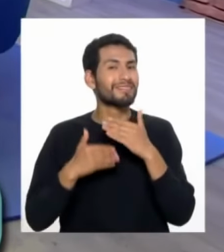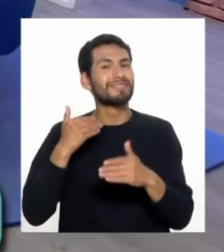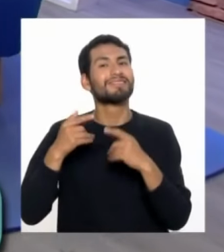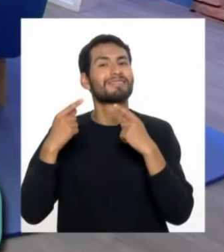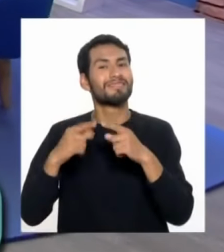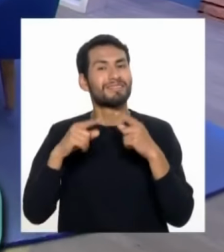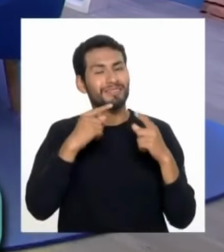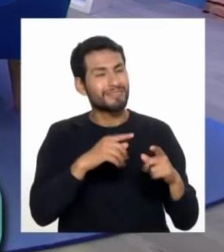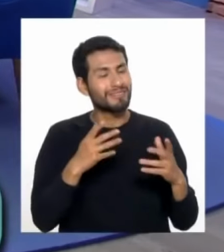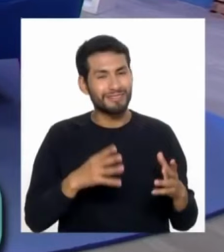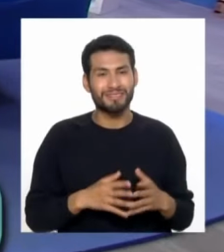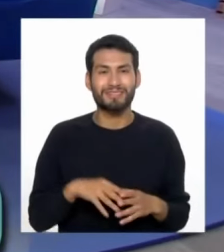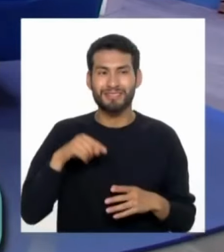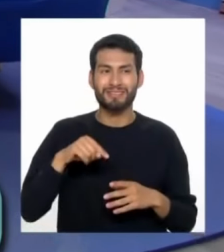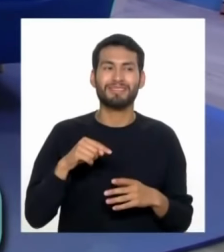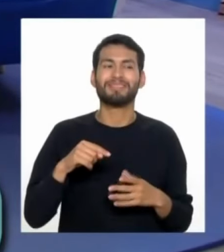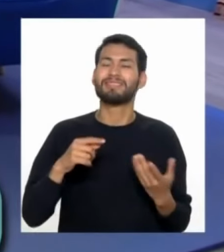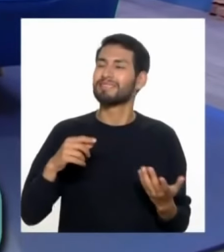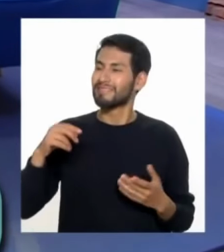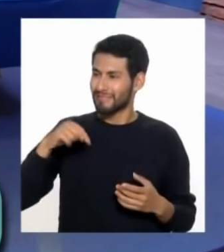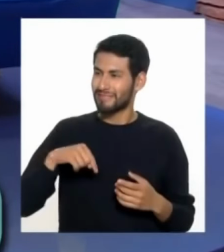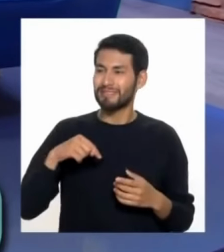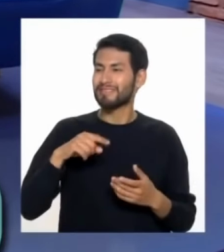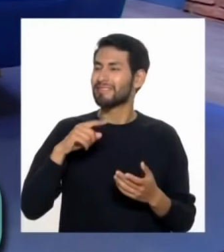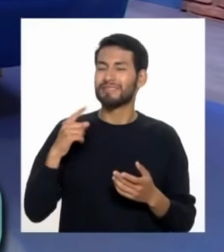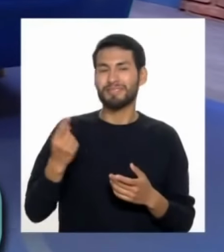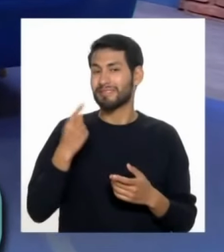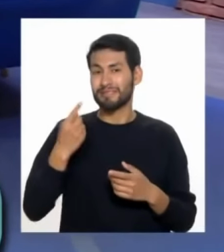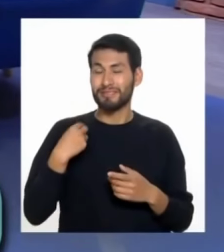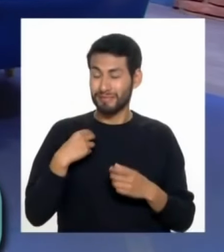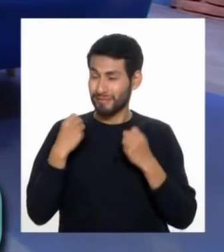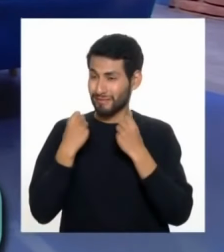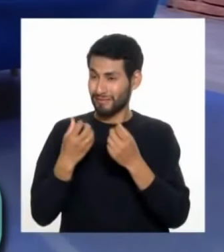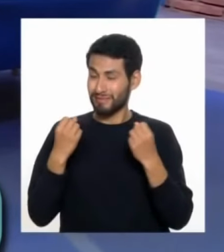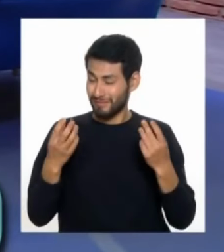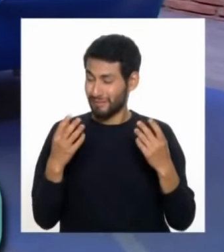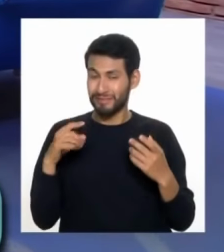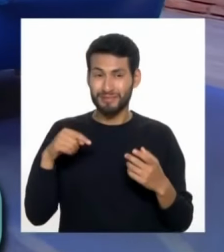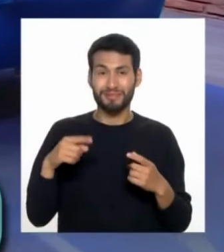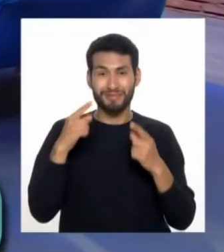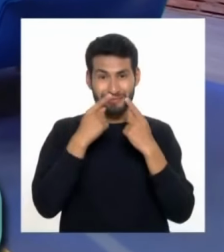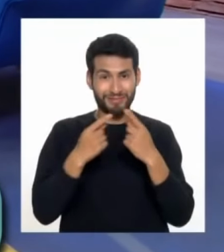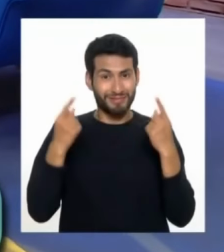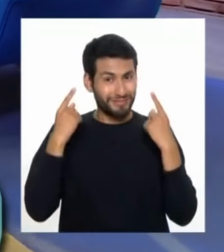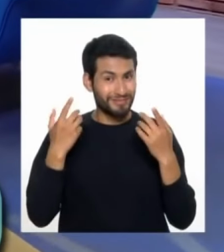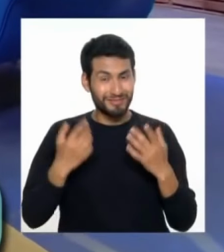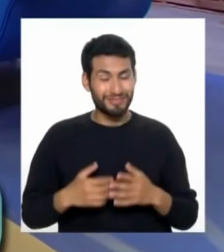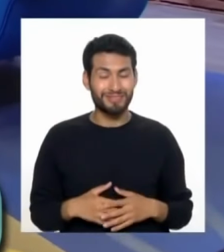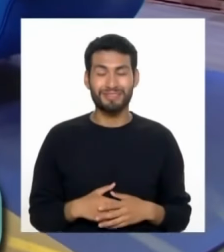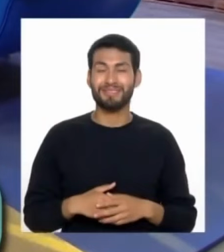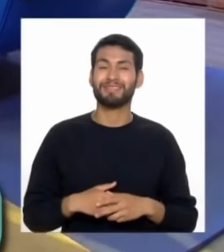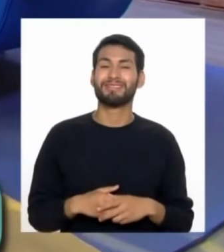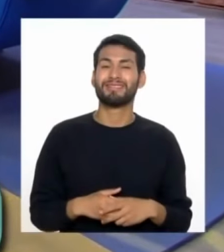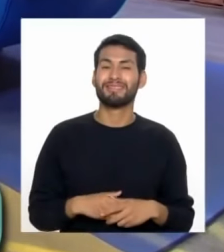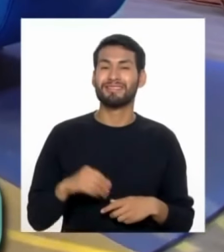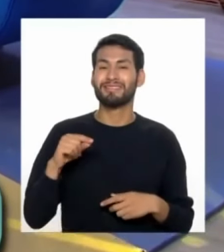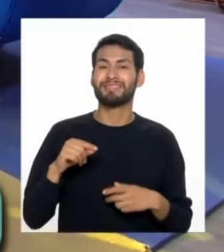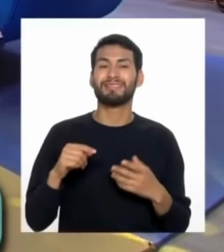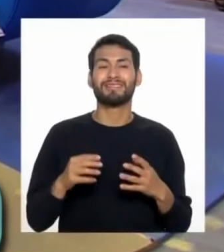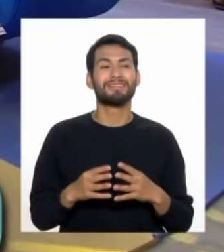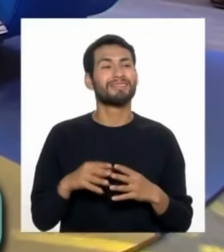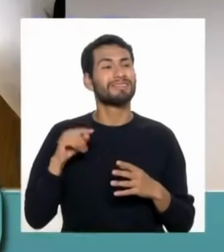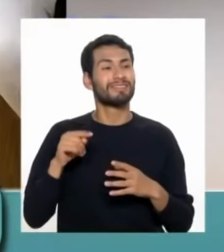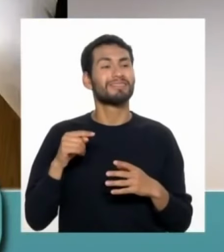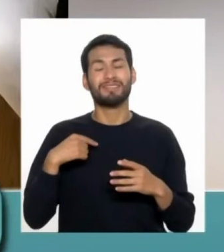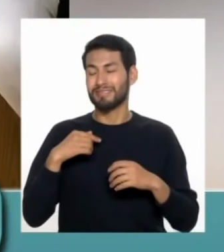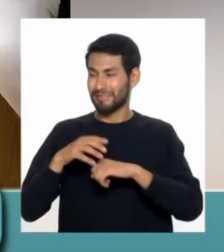los mejores alumnos, no solo en mi caso, sino somos varios los de mi promoción, por decirlo así. Y les